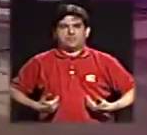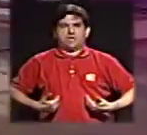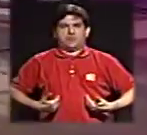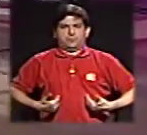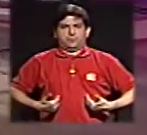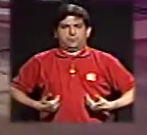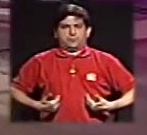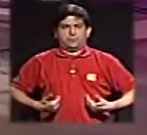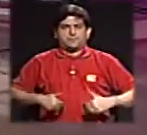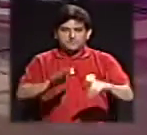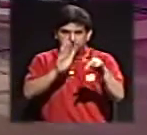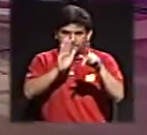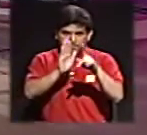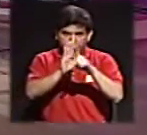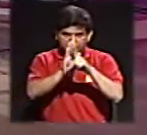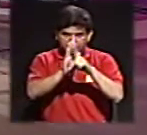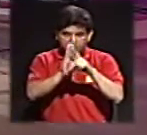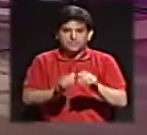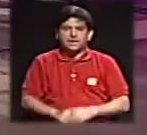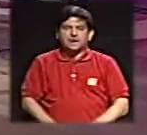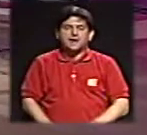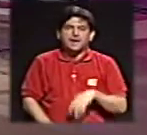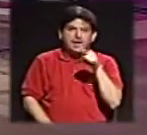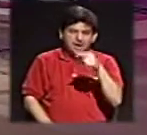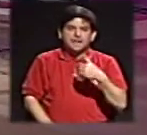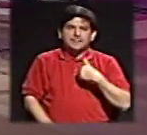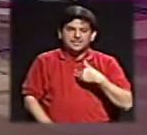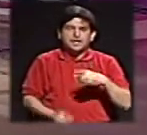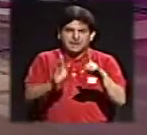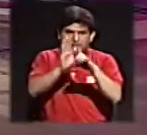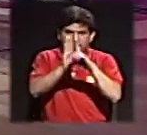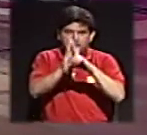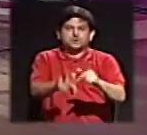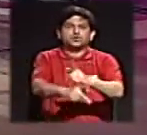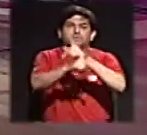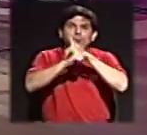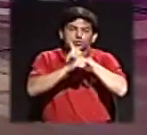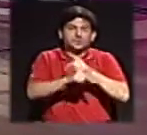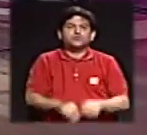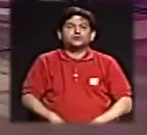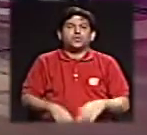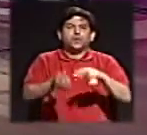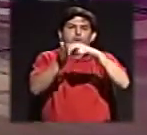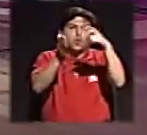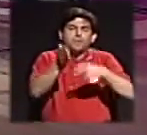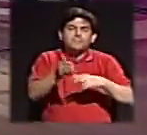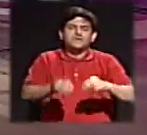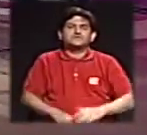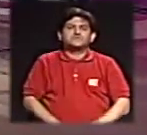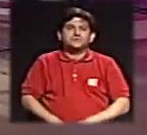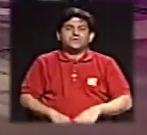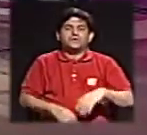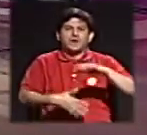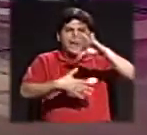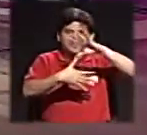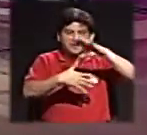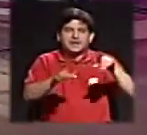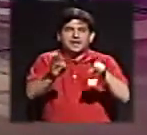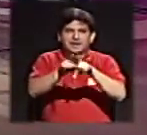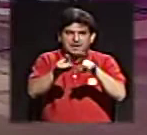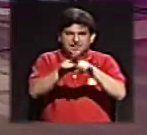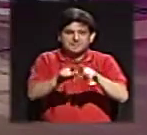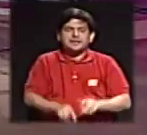está protegido por la Convención Americana y también por la Convención sobre todas las